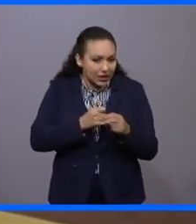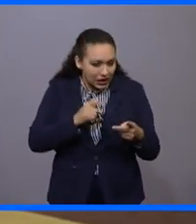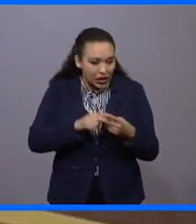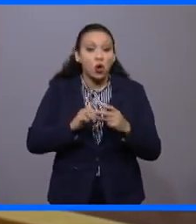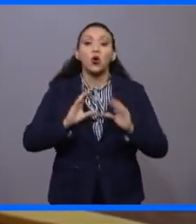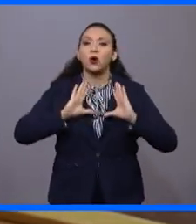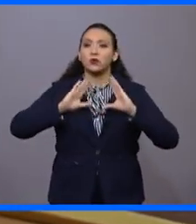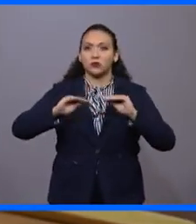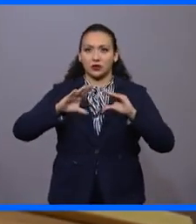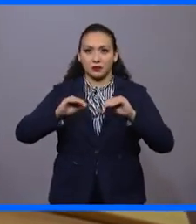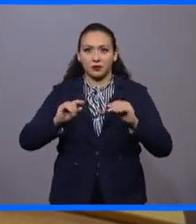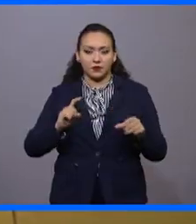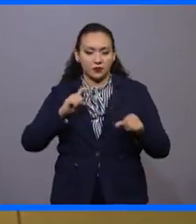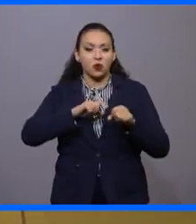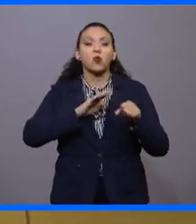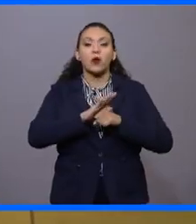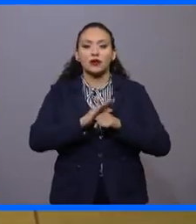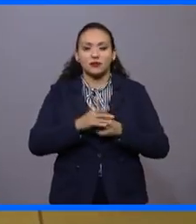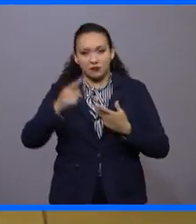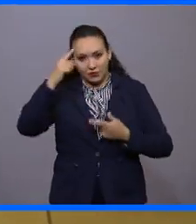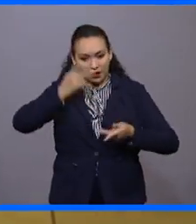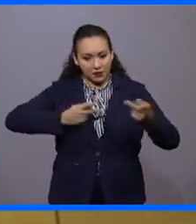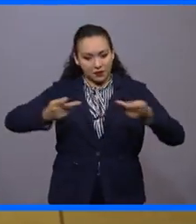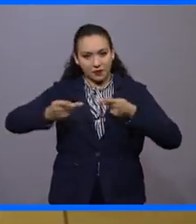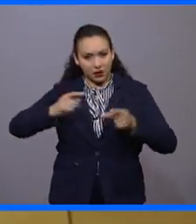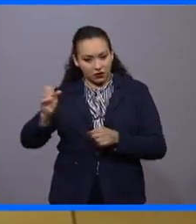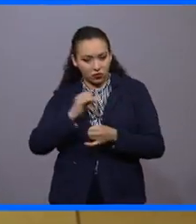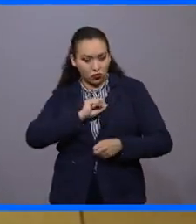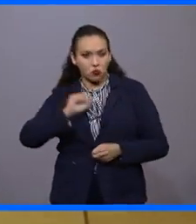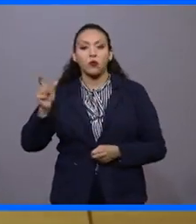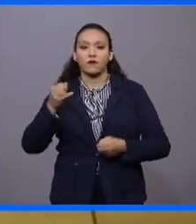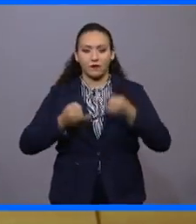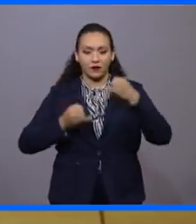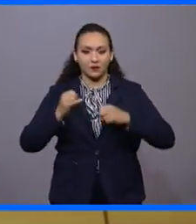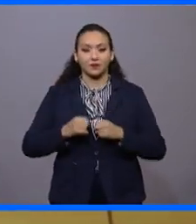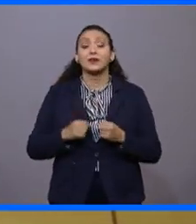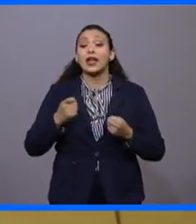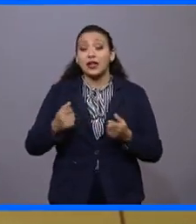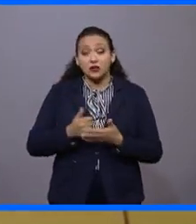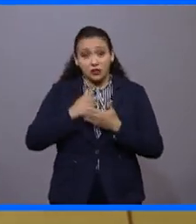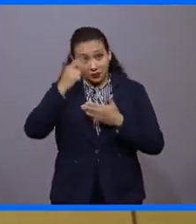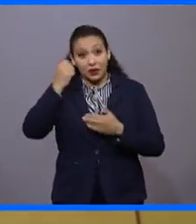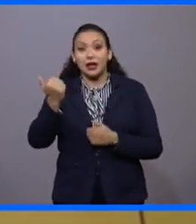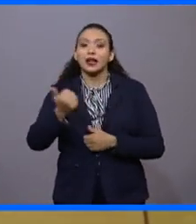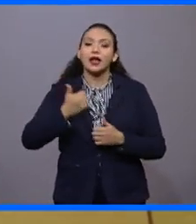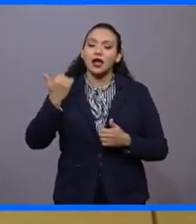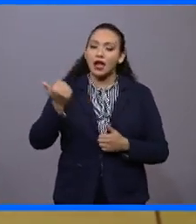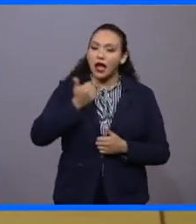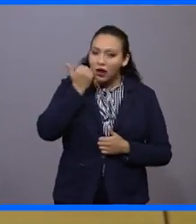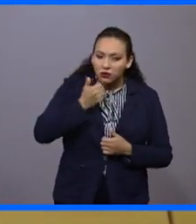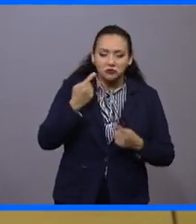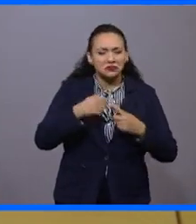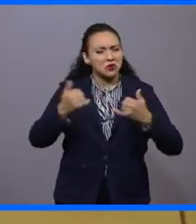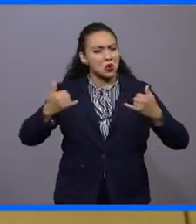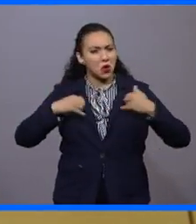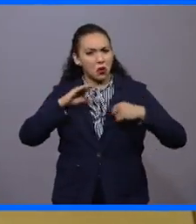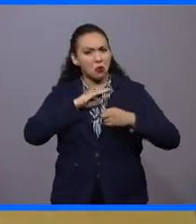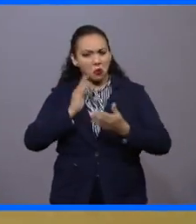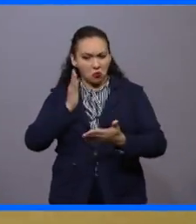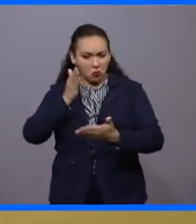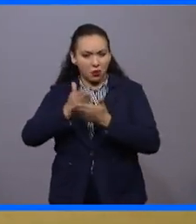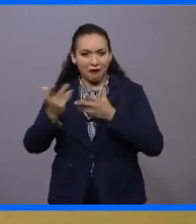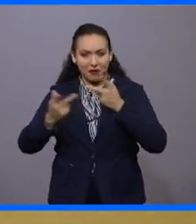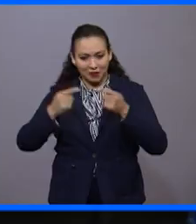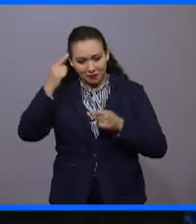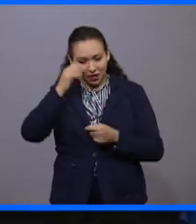capacitación vinculados a la carrera judicial. El convenio permitirá que más jóvenes y profesionistas puedan acercarse a la carrera